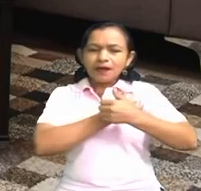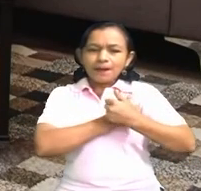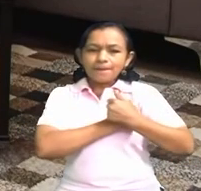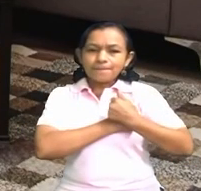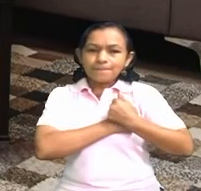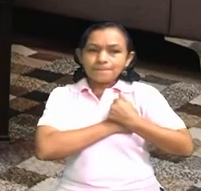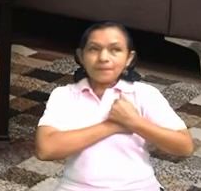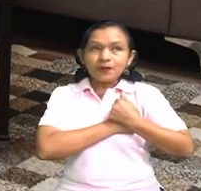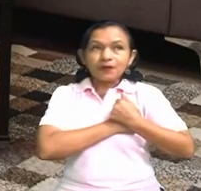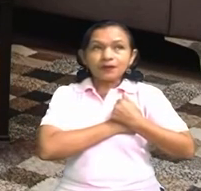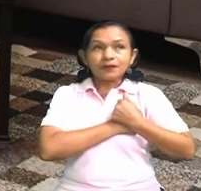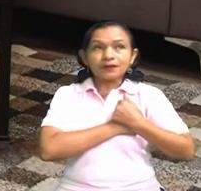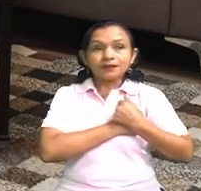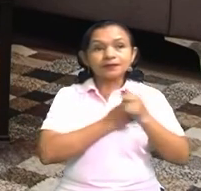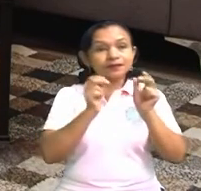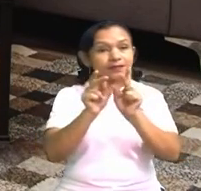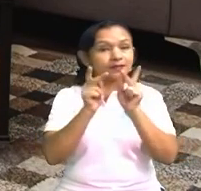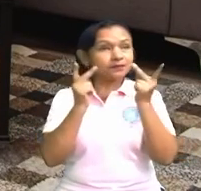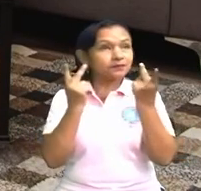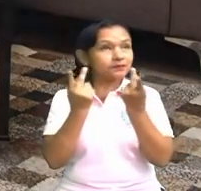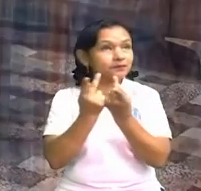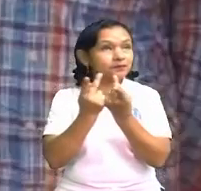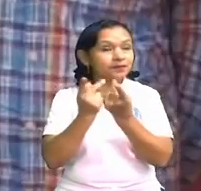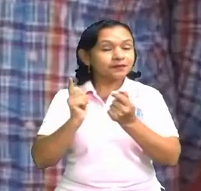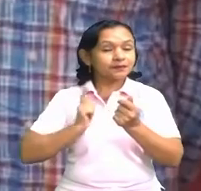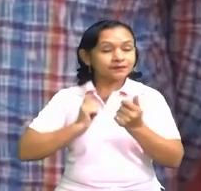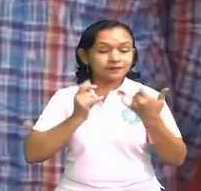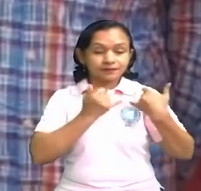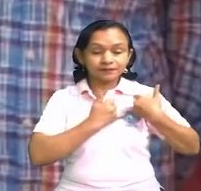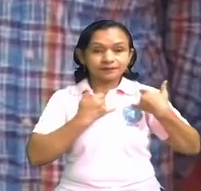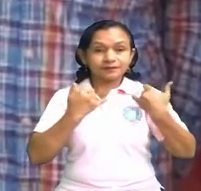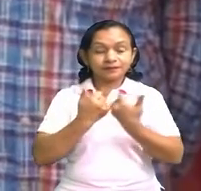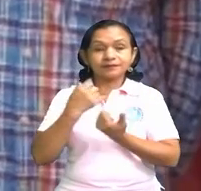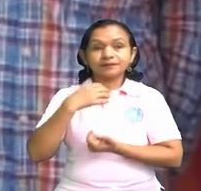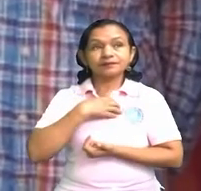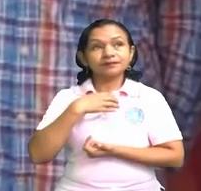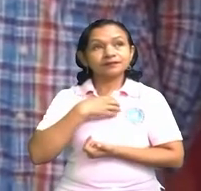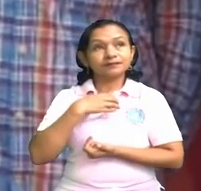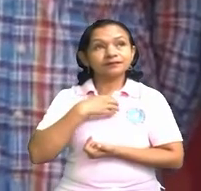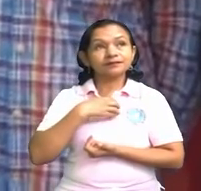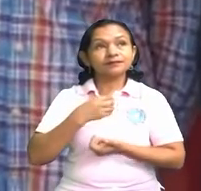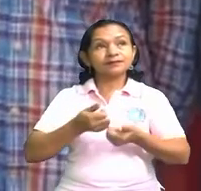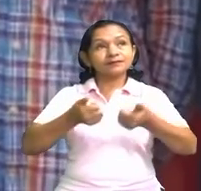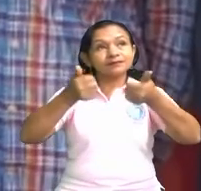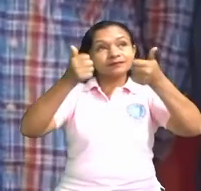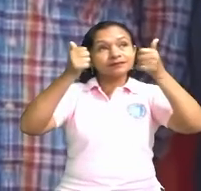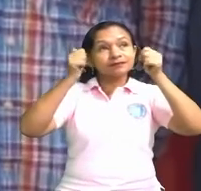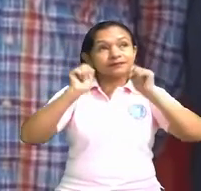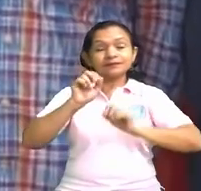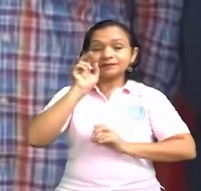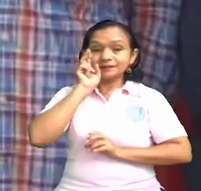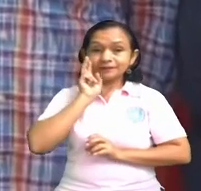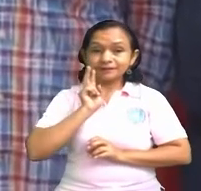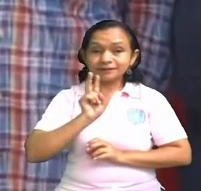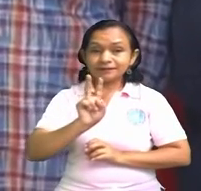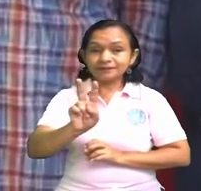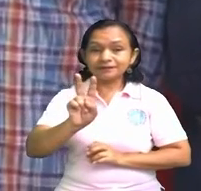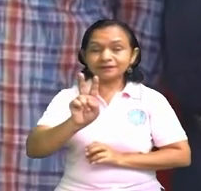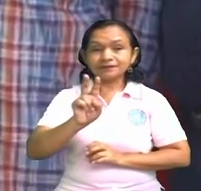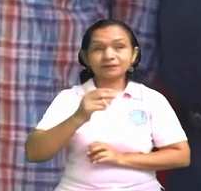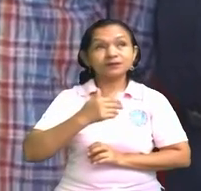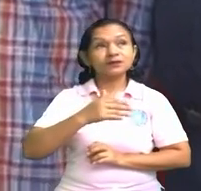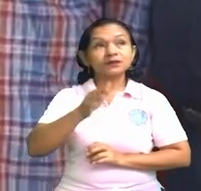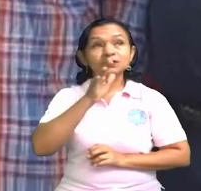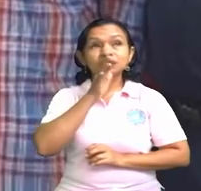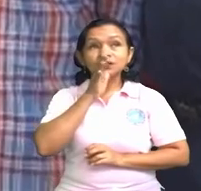amor, el cariño de nuestro pueblo hacia nuestras instituciones, ayer lo vimos reflejado cuando